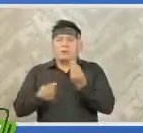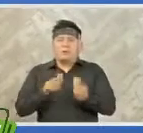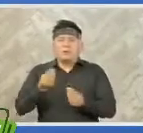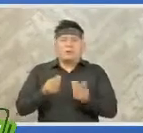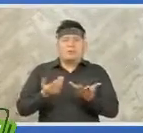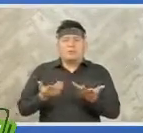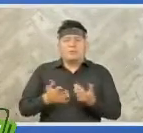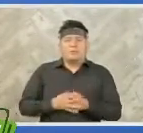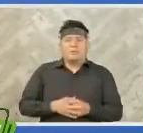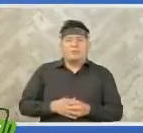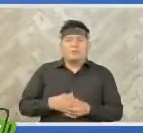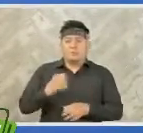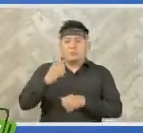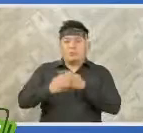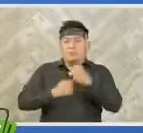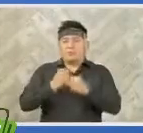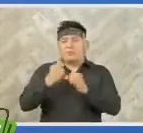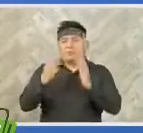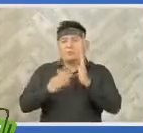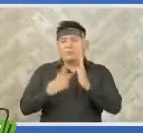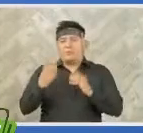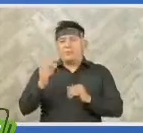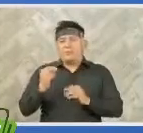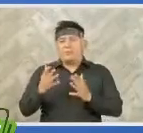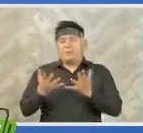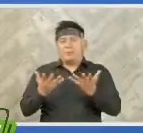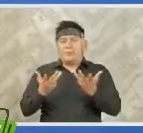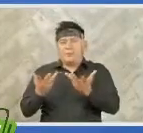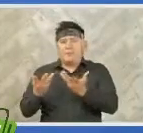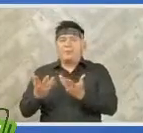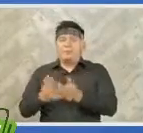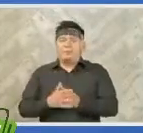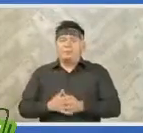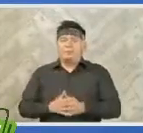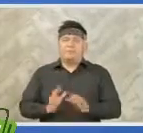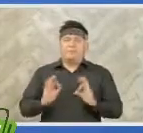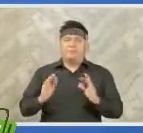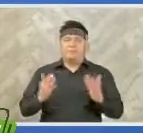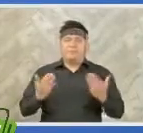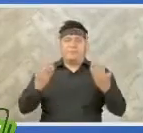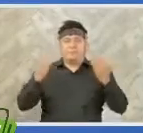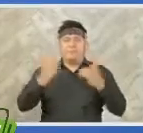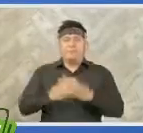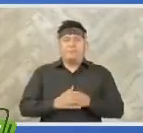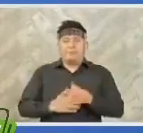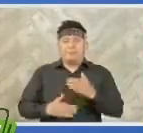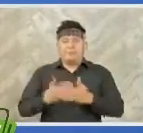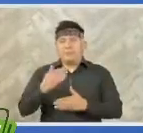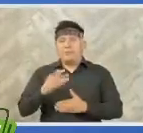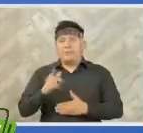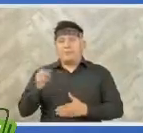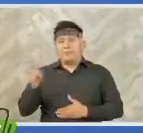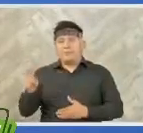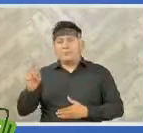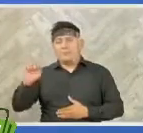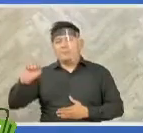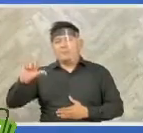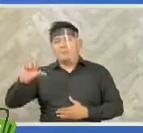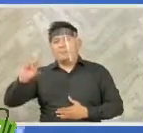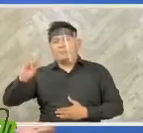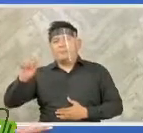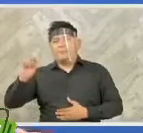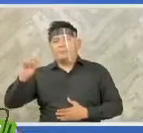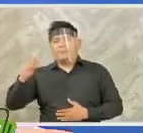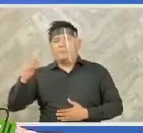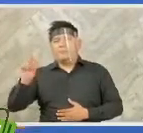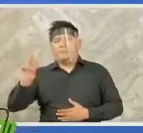se hizo en el marco del año 2020, sería perfecto para el espacio en el que estamos. Así que voy a empezar primero contigo, Alejandro, y es cuál